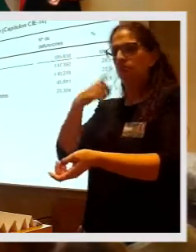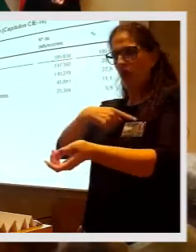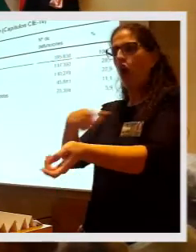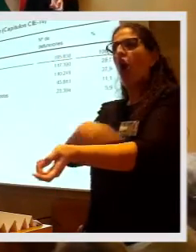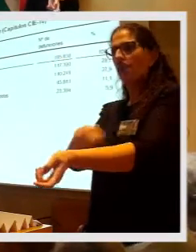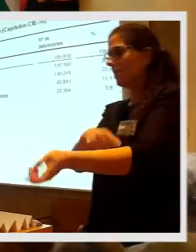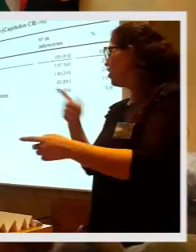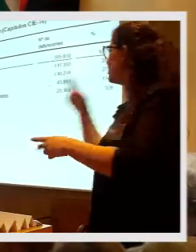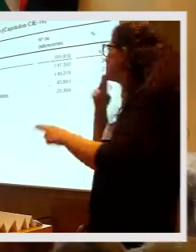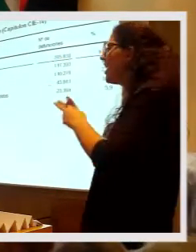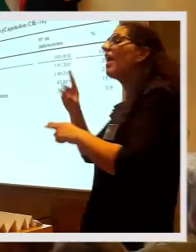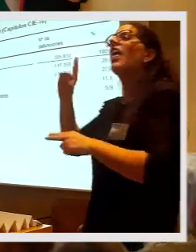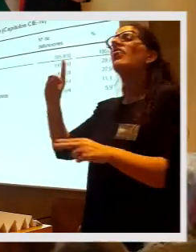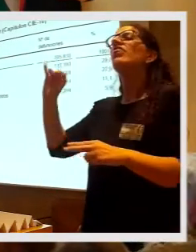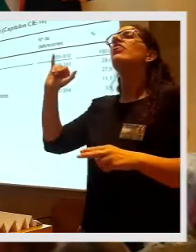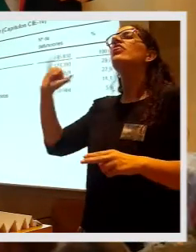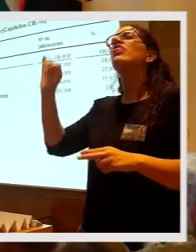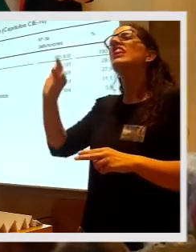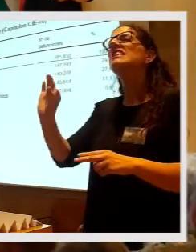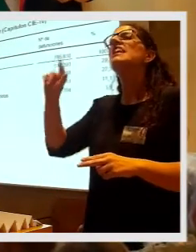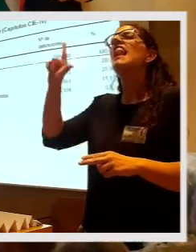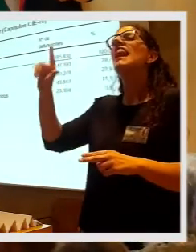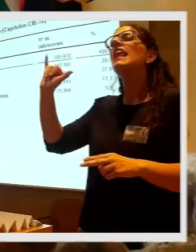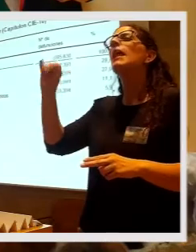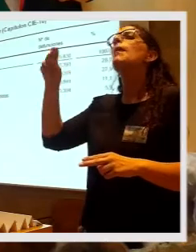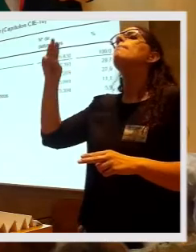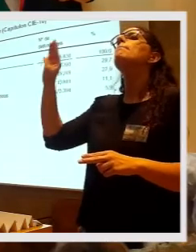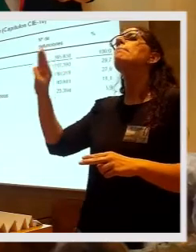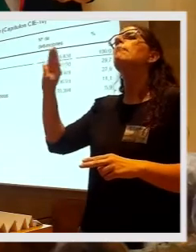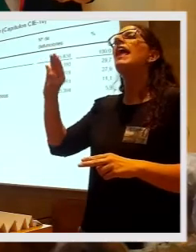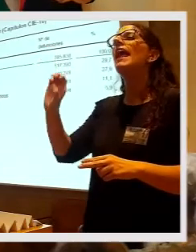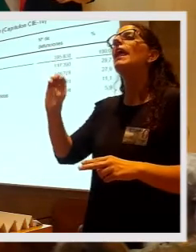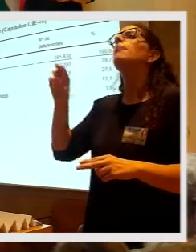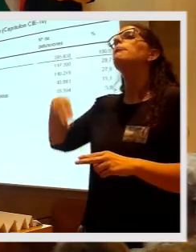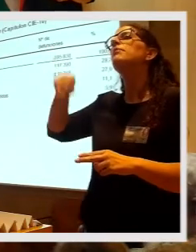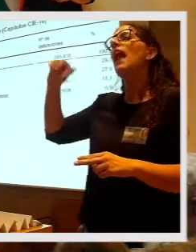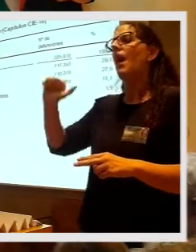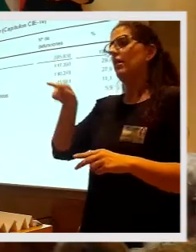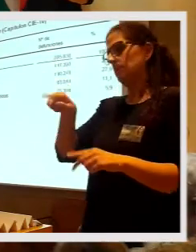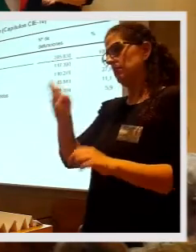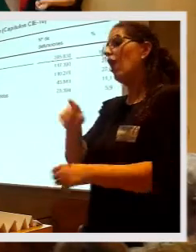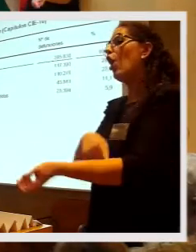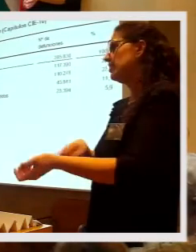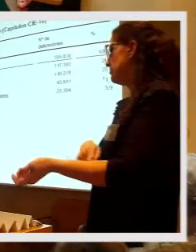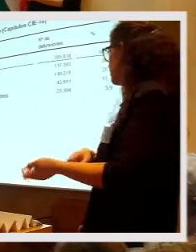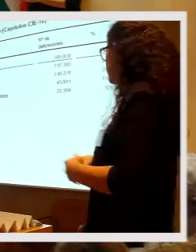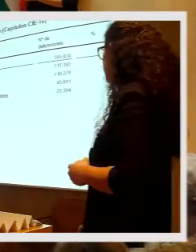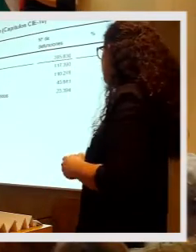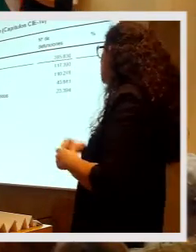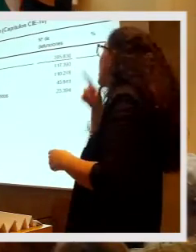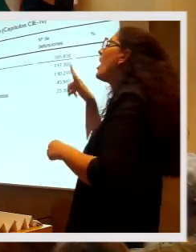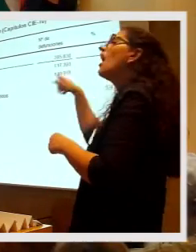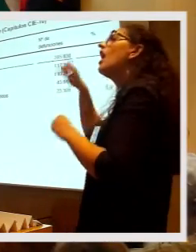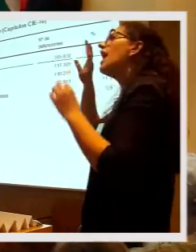por situarnos, siempre que hablamos de la prevención cardiovascular, de las enfermedades cardiovasculares, nos tendríamos que situar a nivel nacional. ¿Qué está ocurriendo en